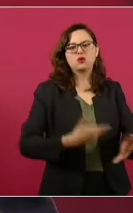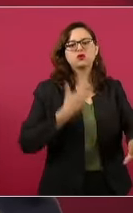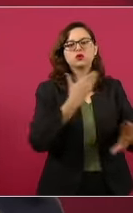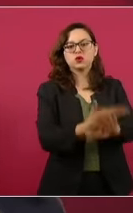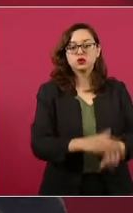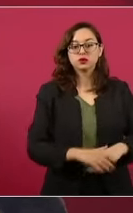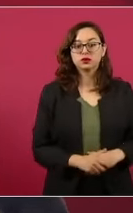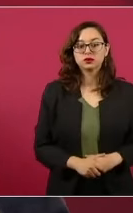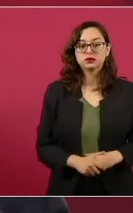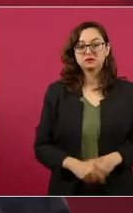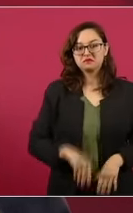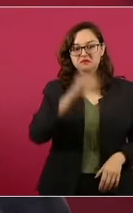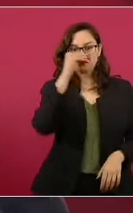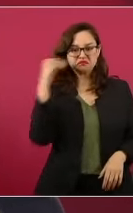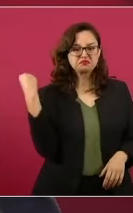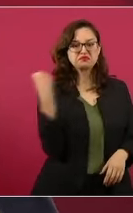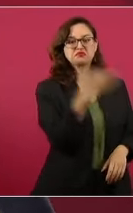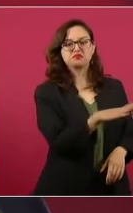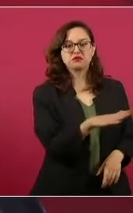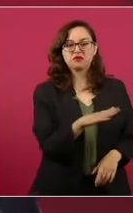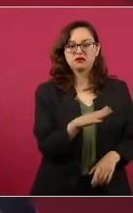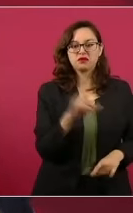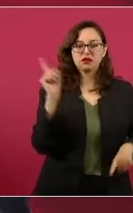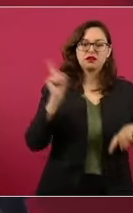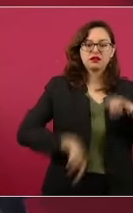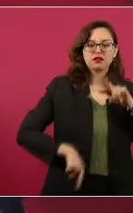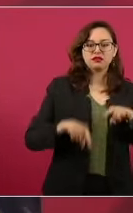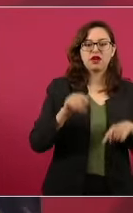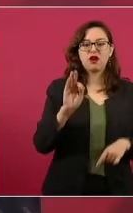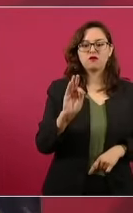el delito de desafuero